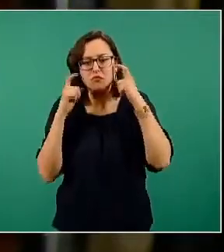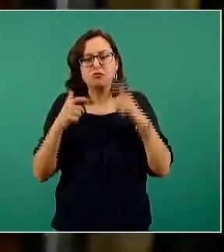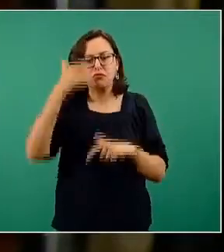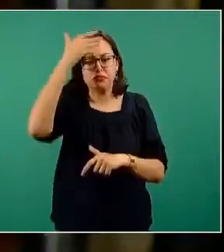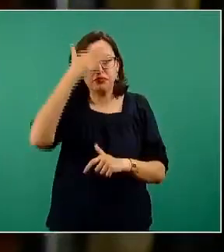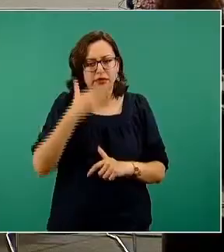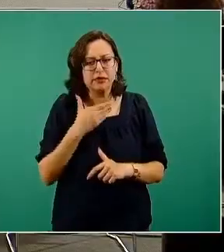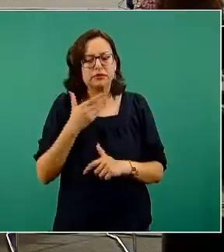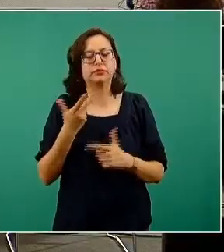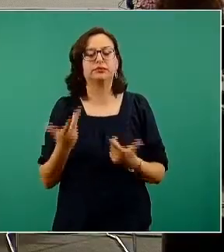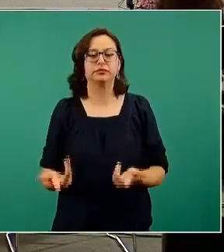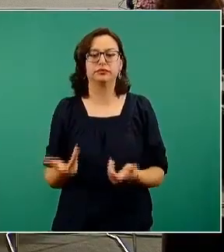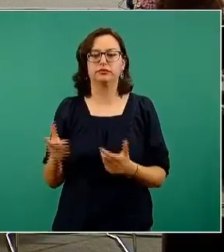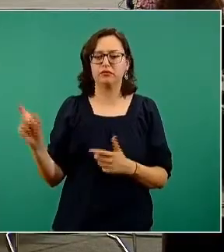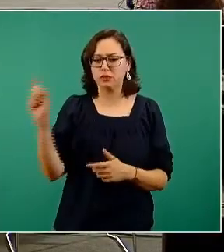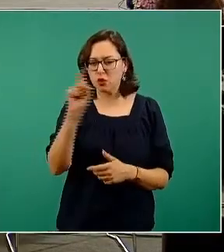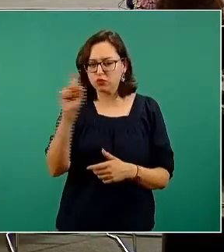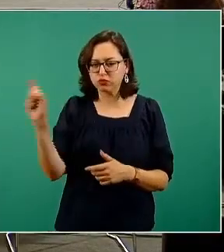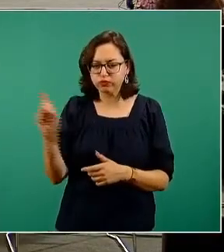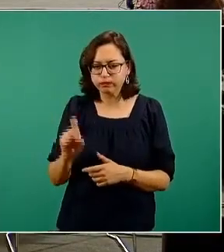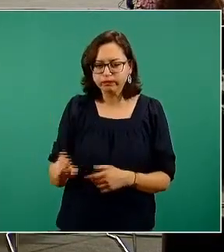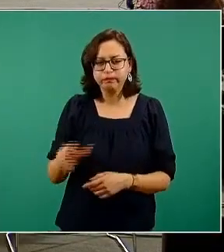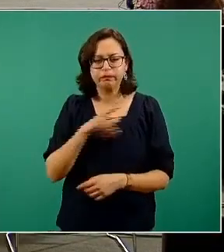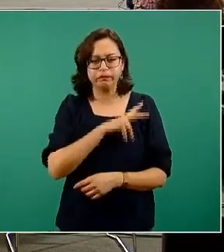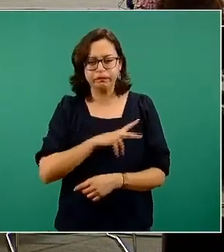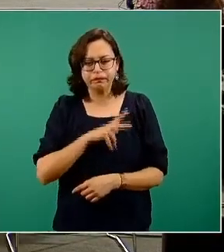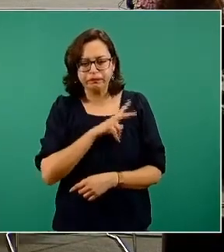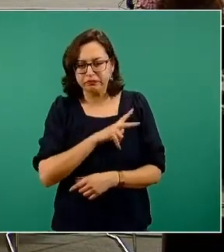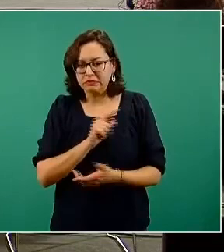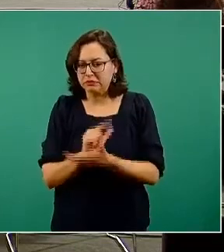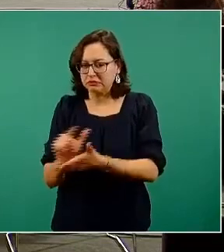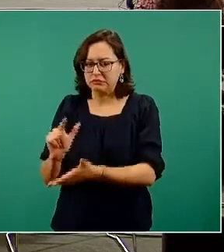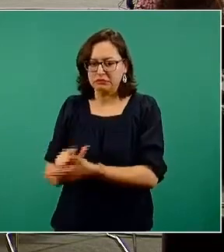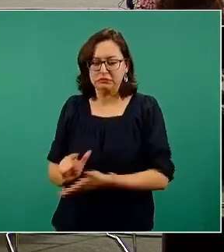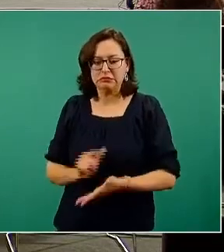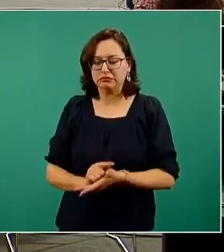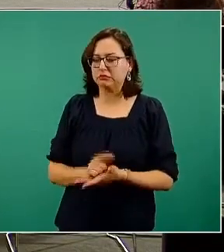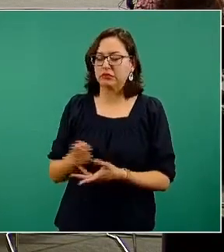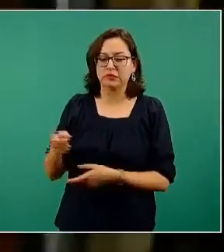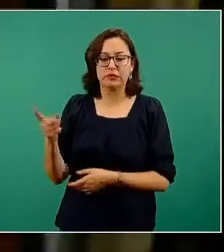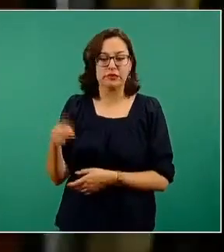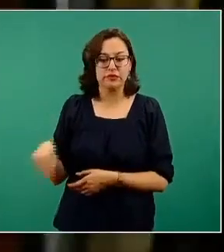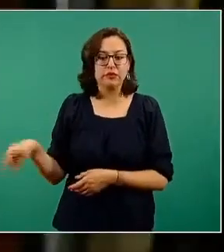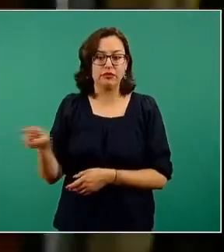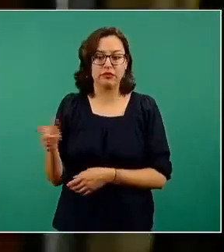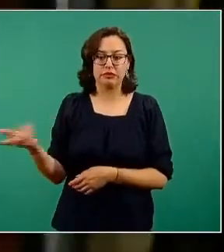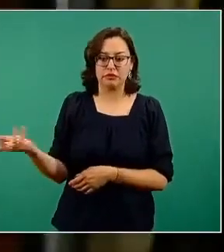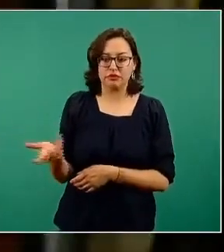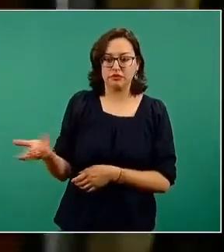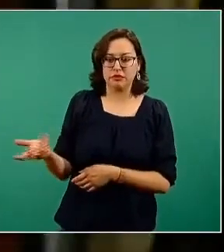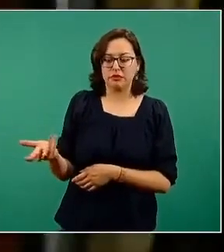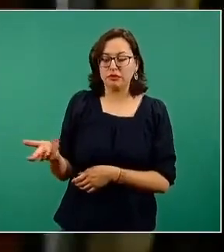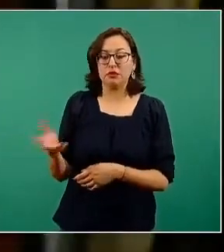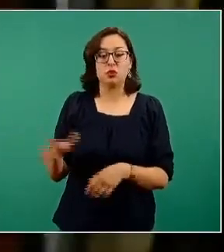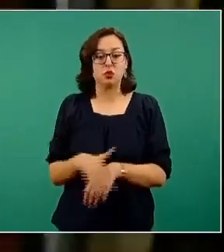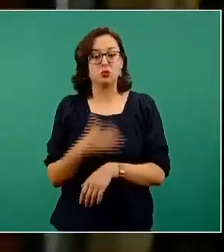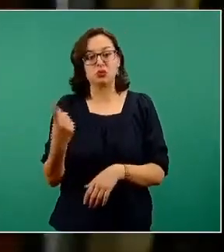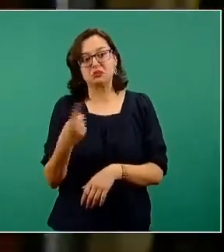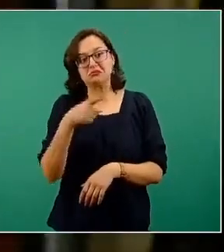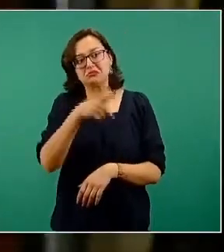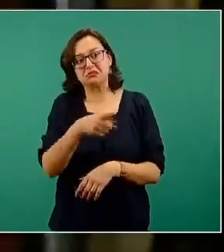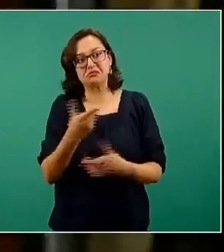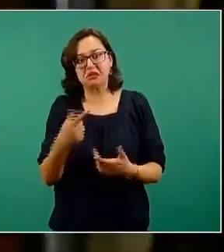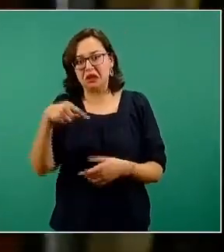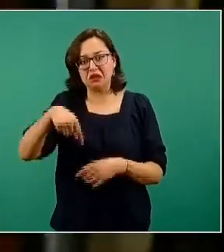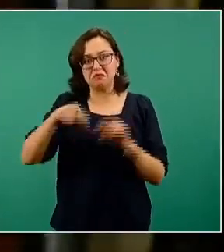caretas, sanitizantes, cloro, o sea, todo ese tipo de cosas ellos mismos lo están pues haciendo a falta de respuesta,